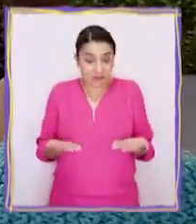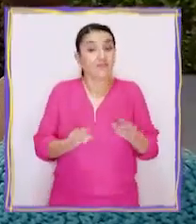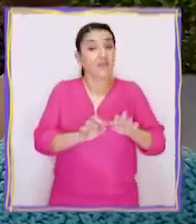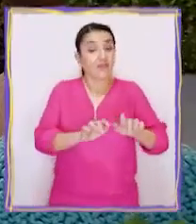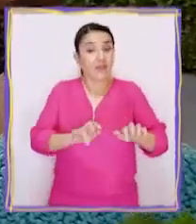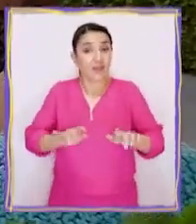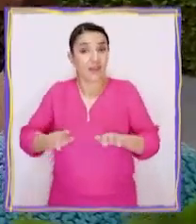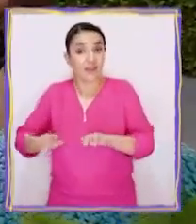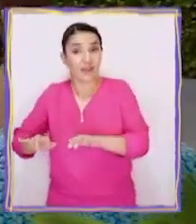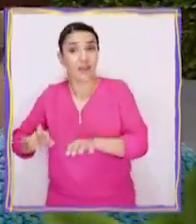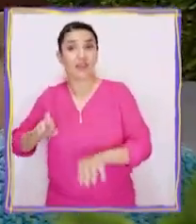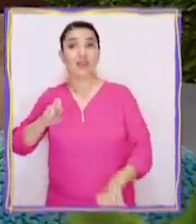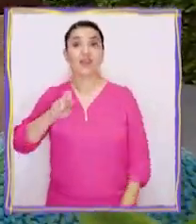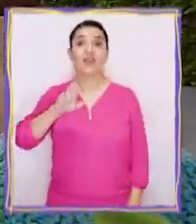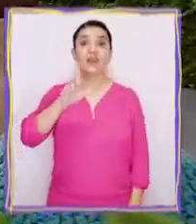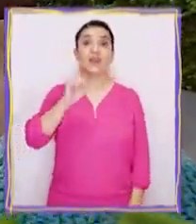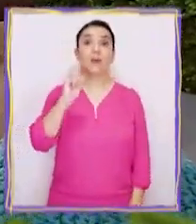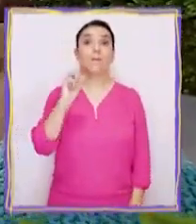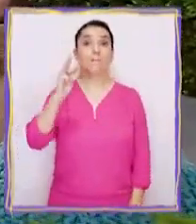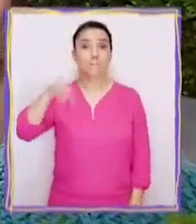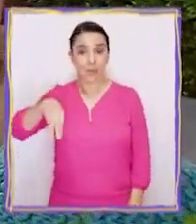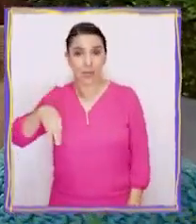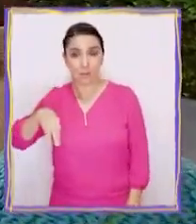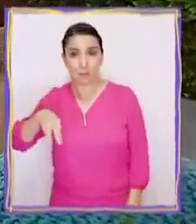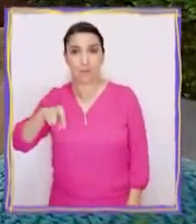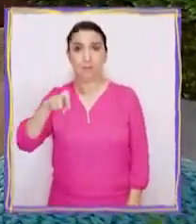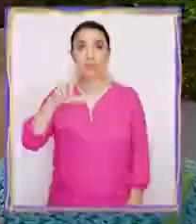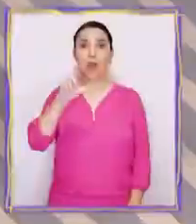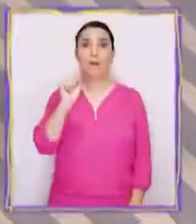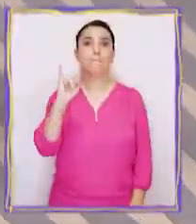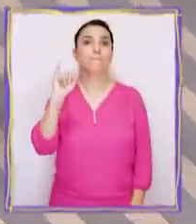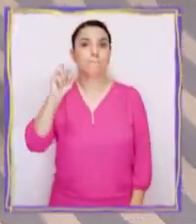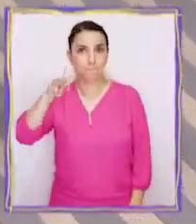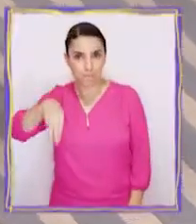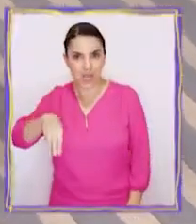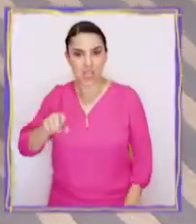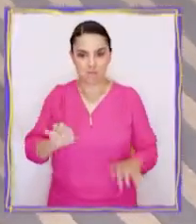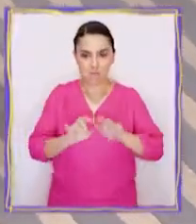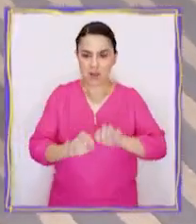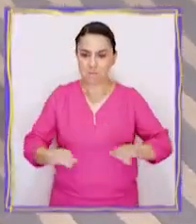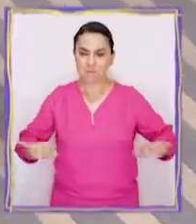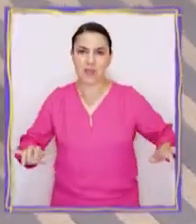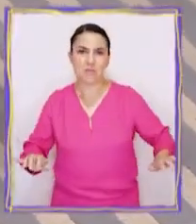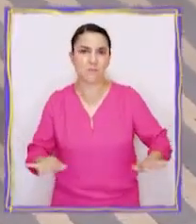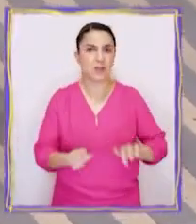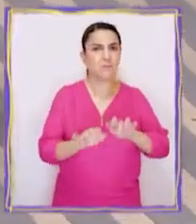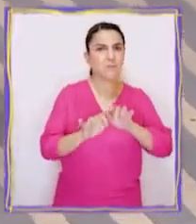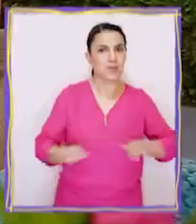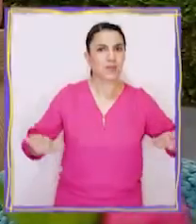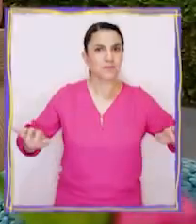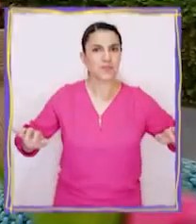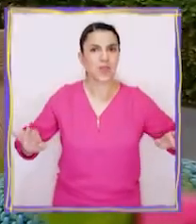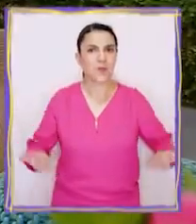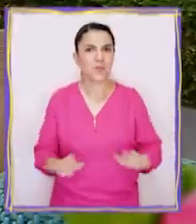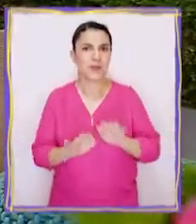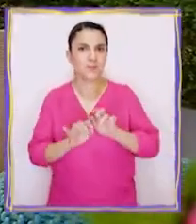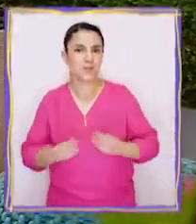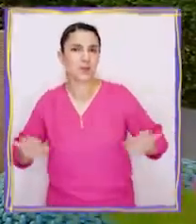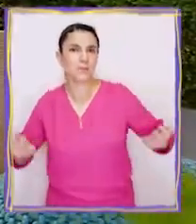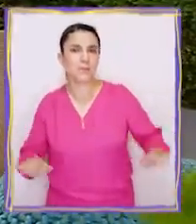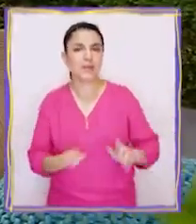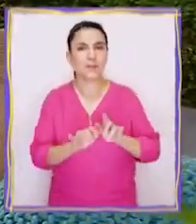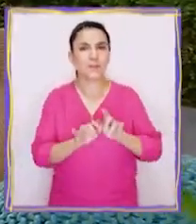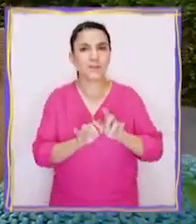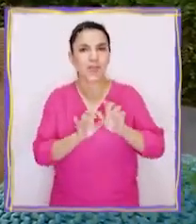Y el piano hace plin, plin, plin, plin. Pling, pling, pling, pling, pling, pling,